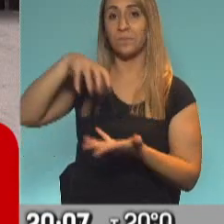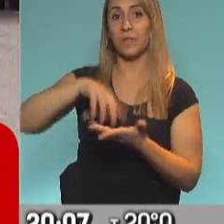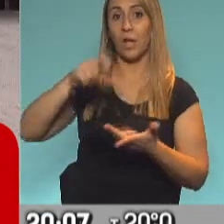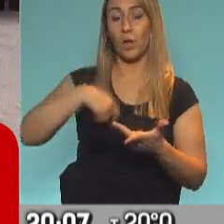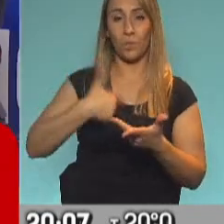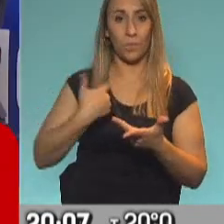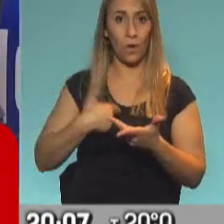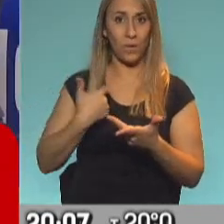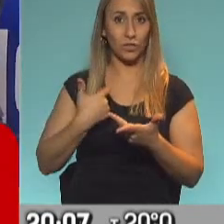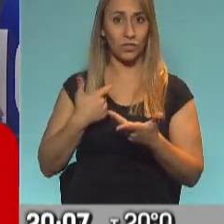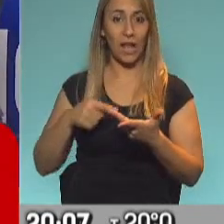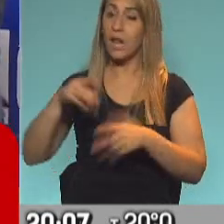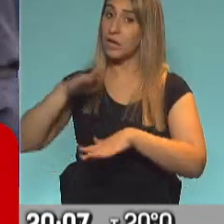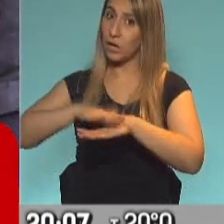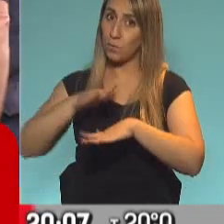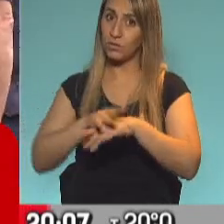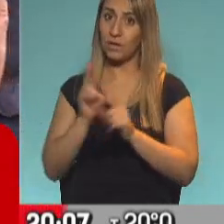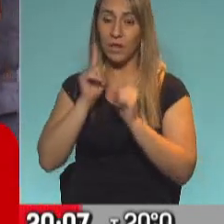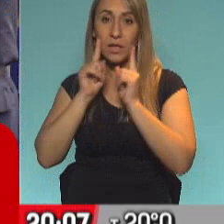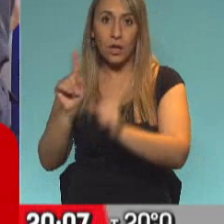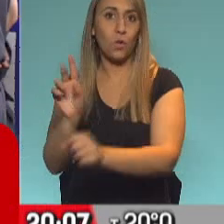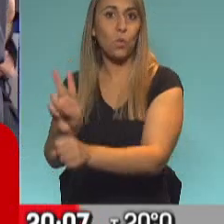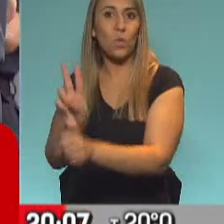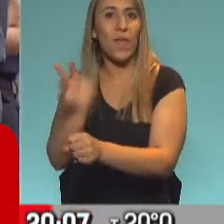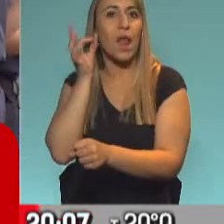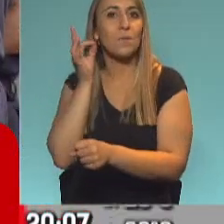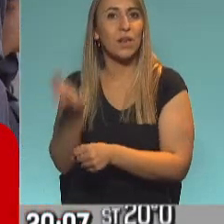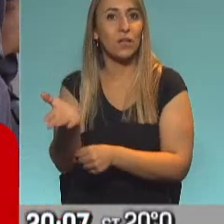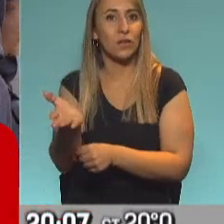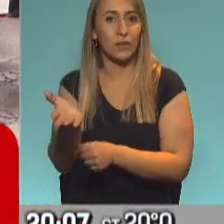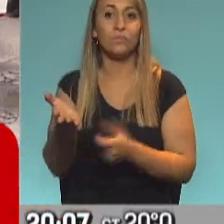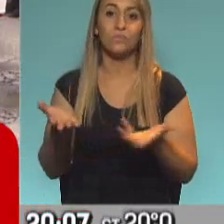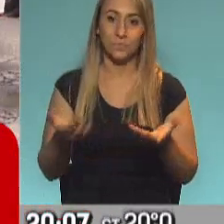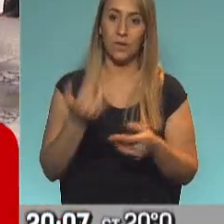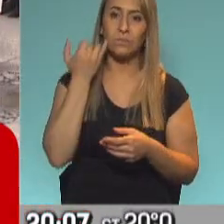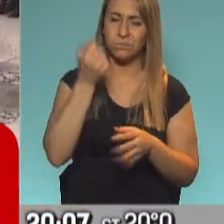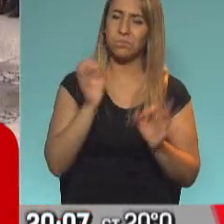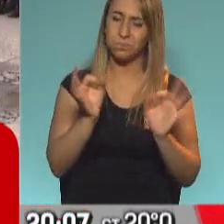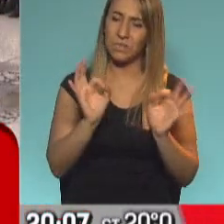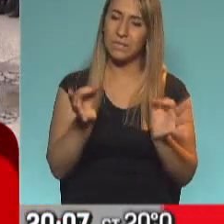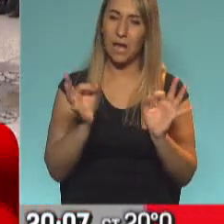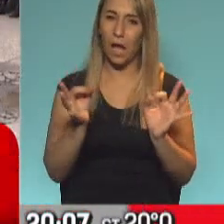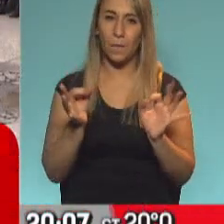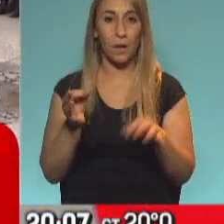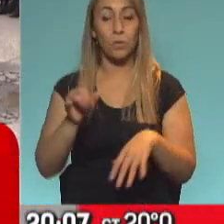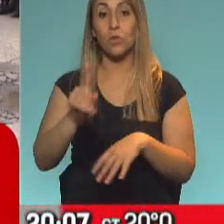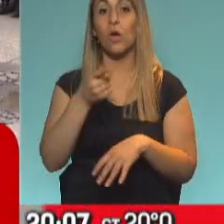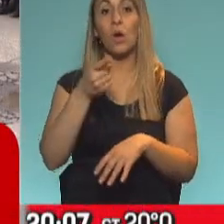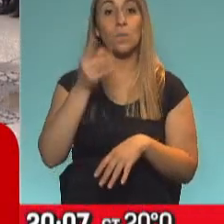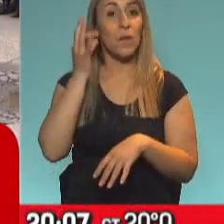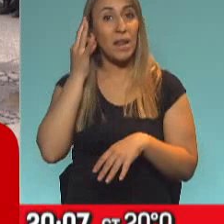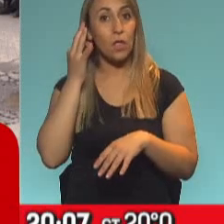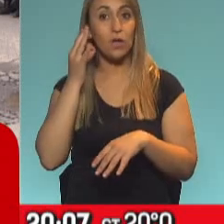de cuidar a Maradona. Se sabe que en el momento en que sale de la clínica Olivos